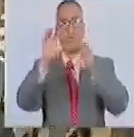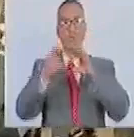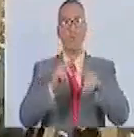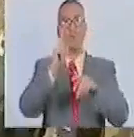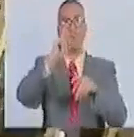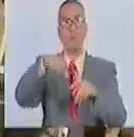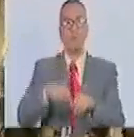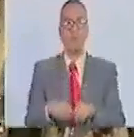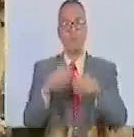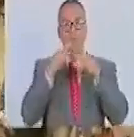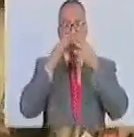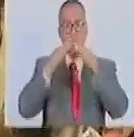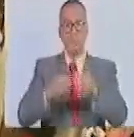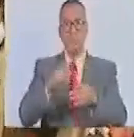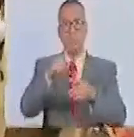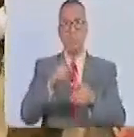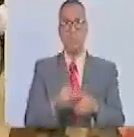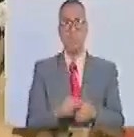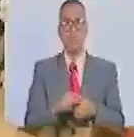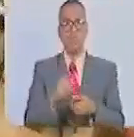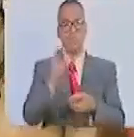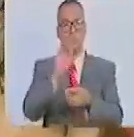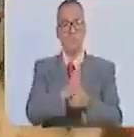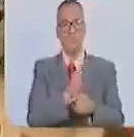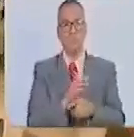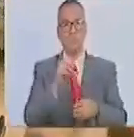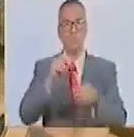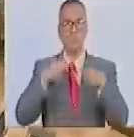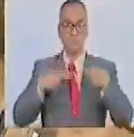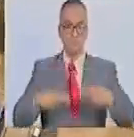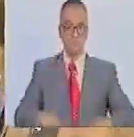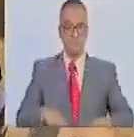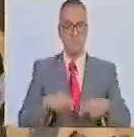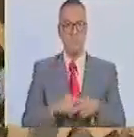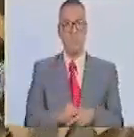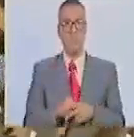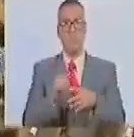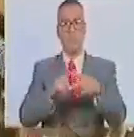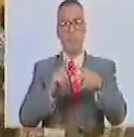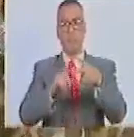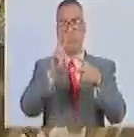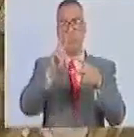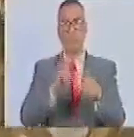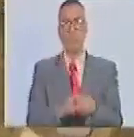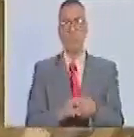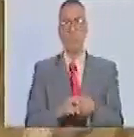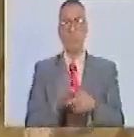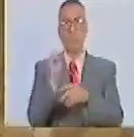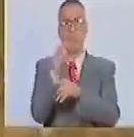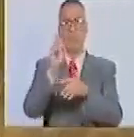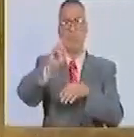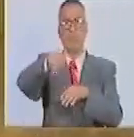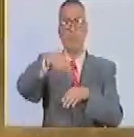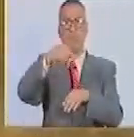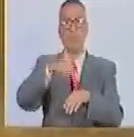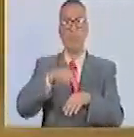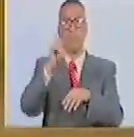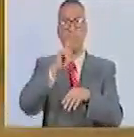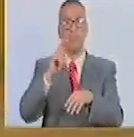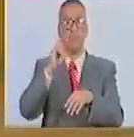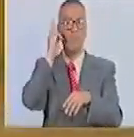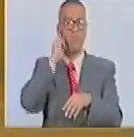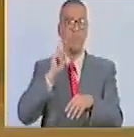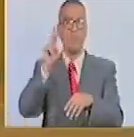así como asegurar la plena garantía de los derechos humanos. Segundo, que la Asamblea Nacional de la